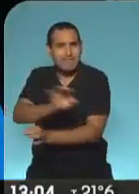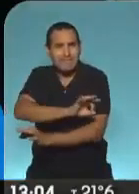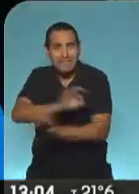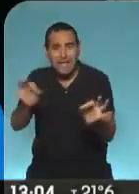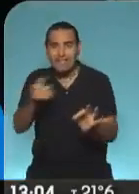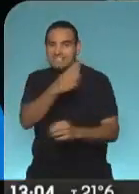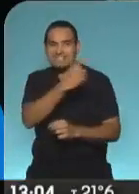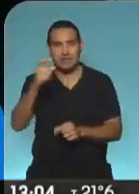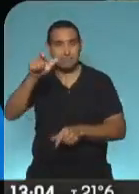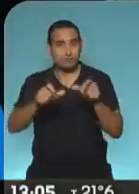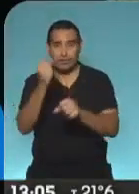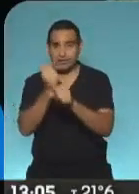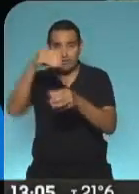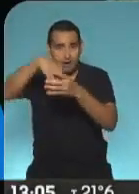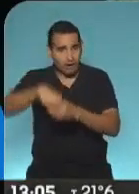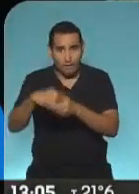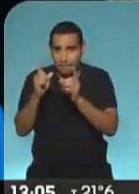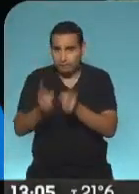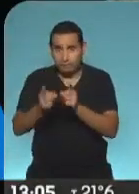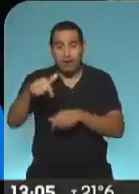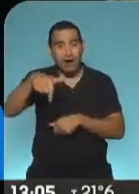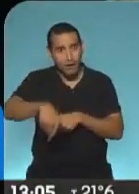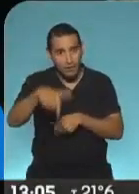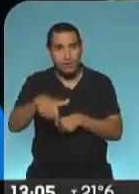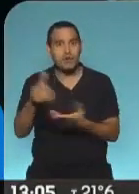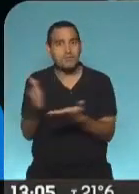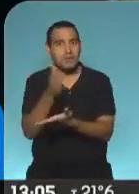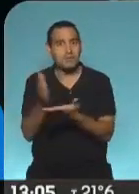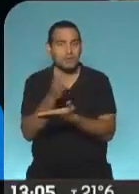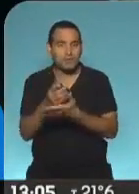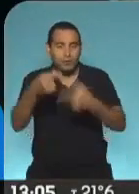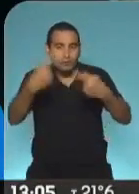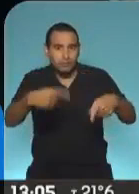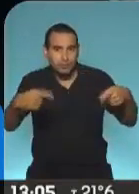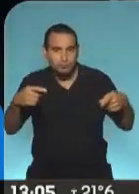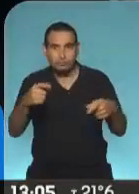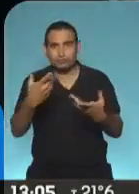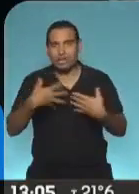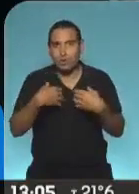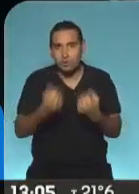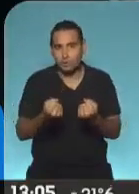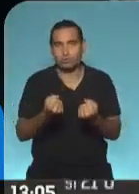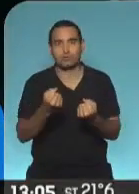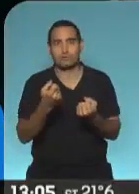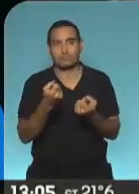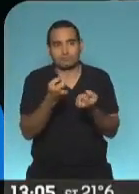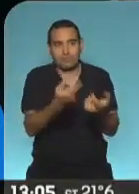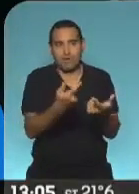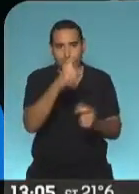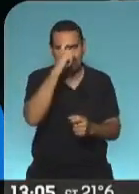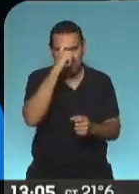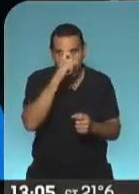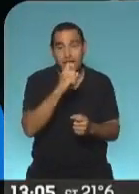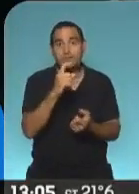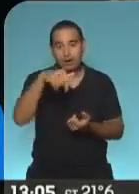los 100 trabajadores ahora haciendo materiales, insumos para todo el sistema hospitalario y con esto,